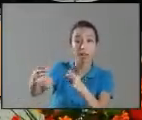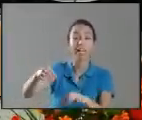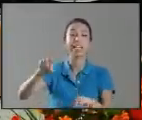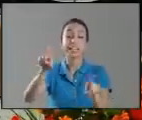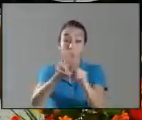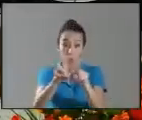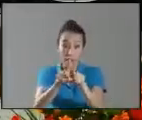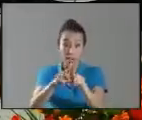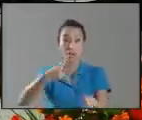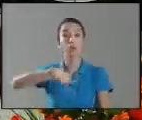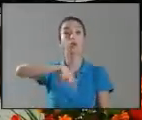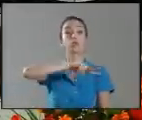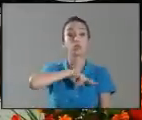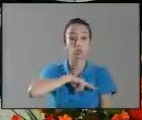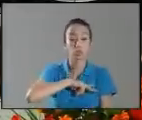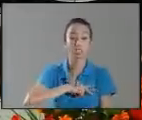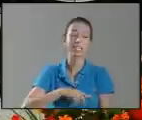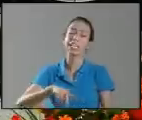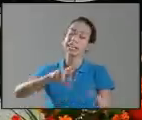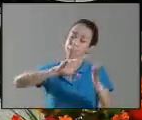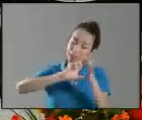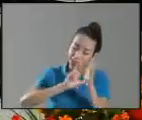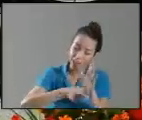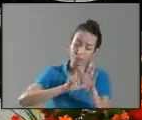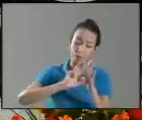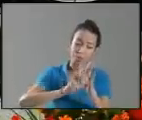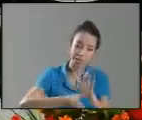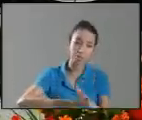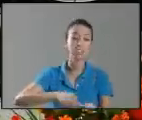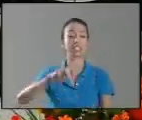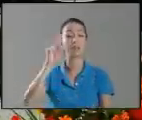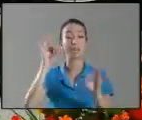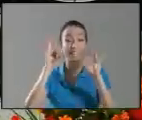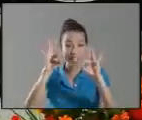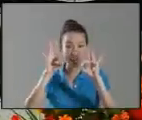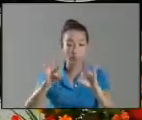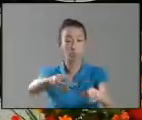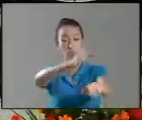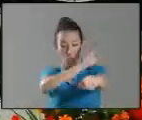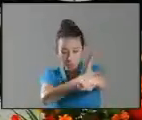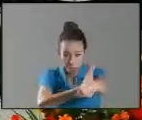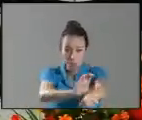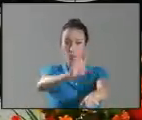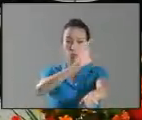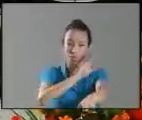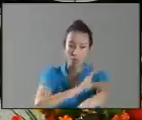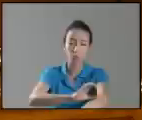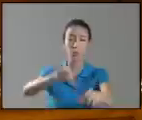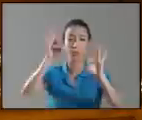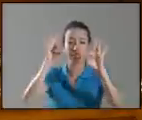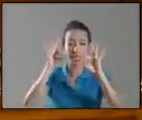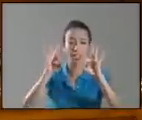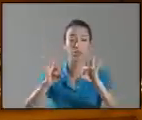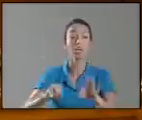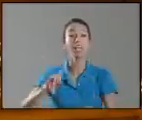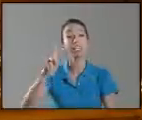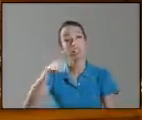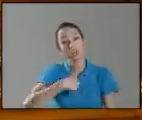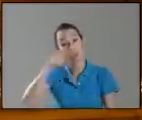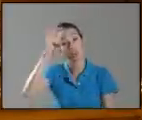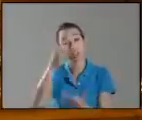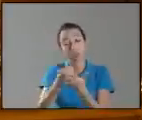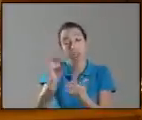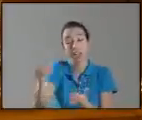constantemente predicando de lo que habría de venir. Así nosotros constantemente